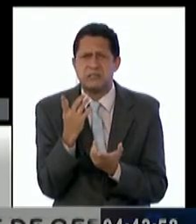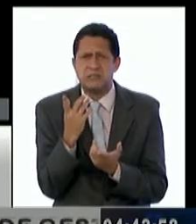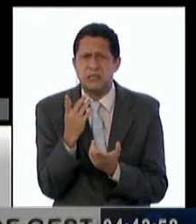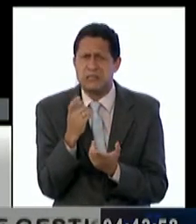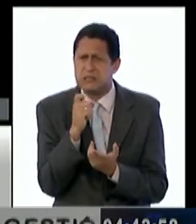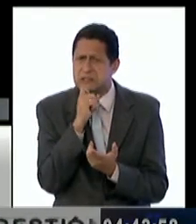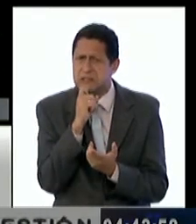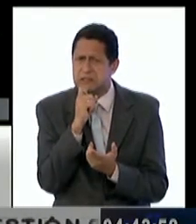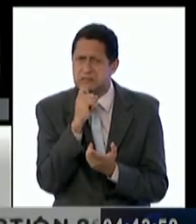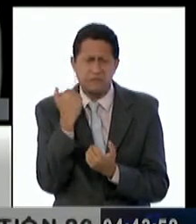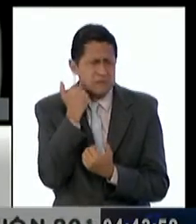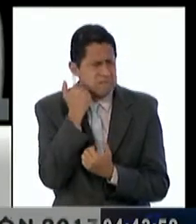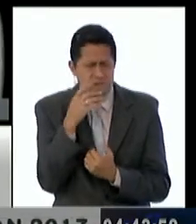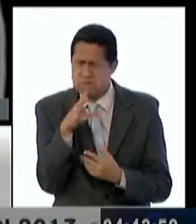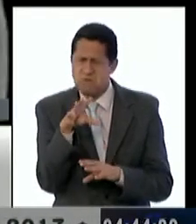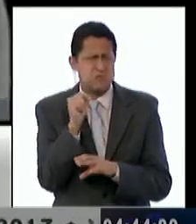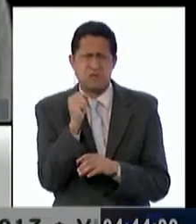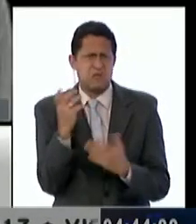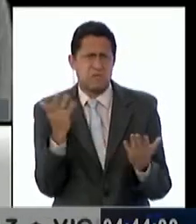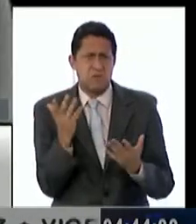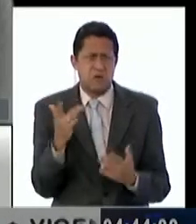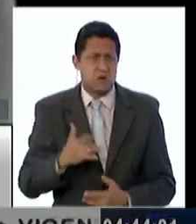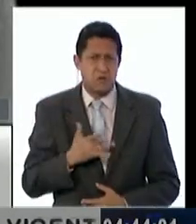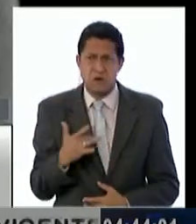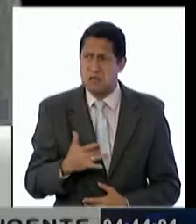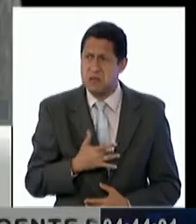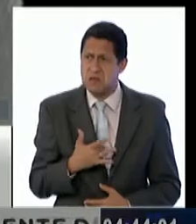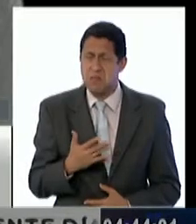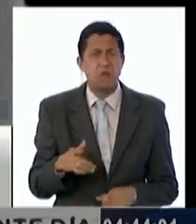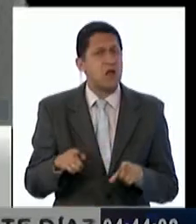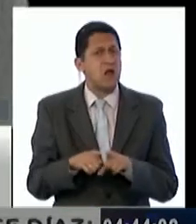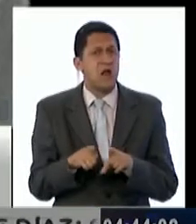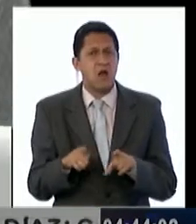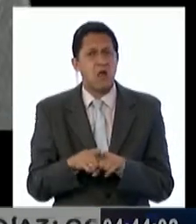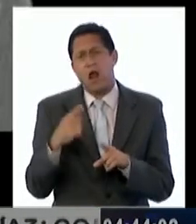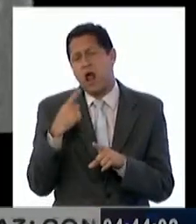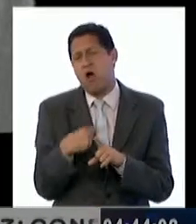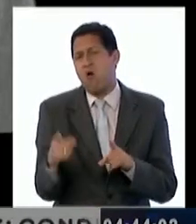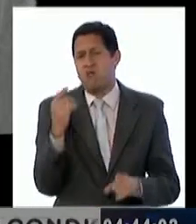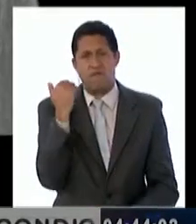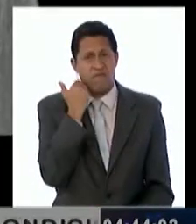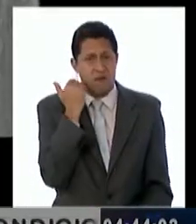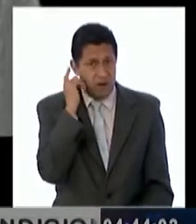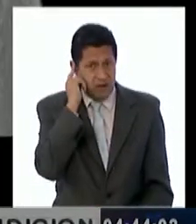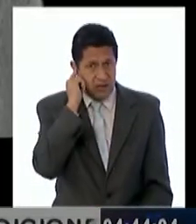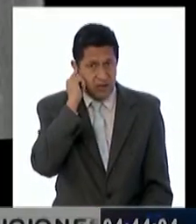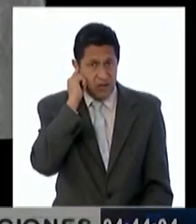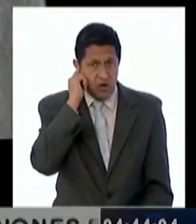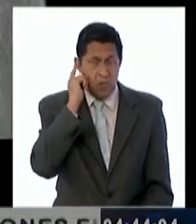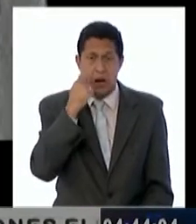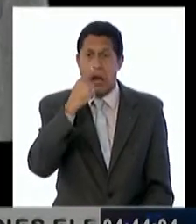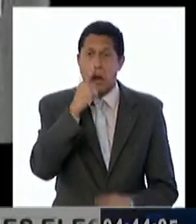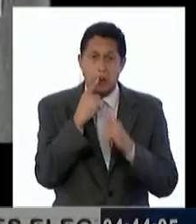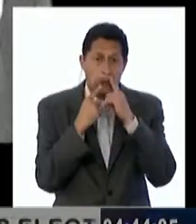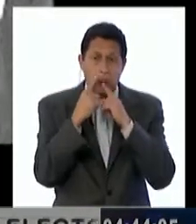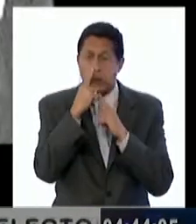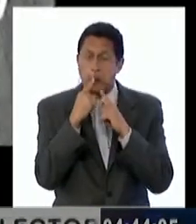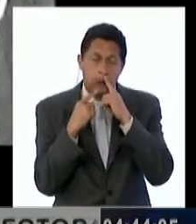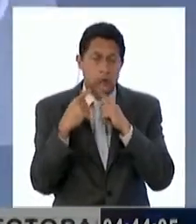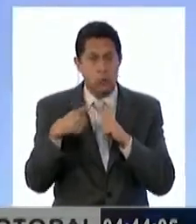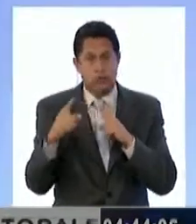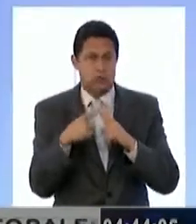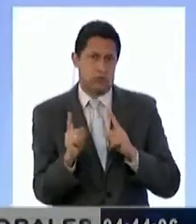complejidad de la enfermedad ya que los síntomas pueden ser similares a otras patologías como la rinitis atrófica